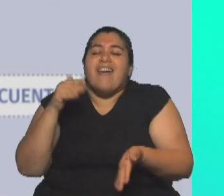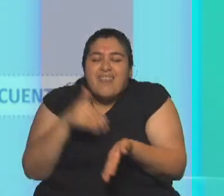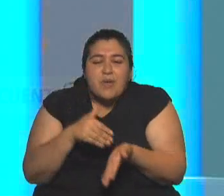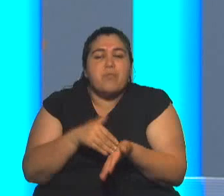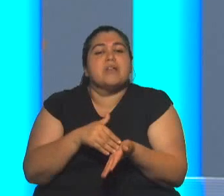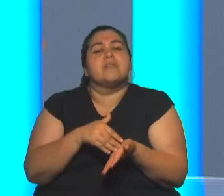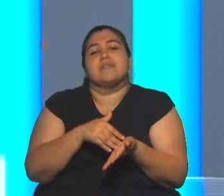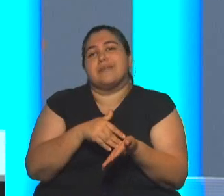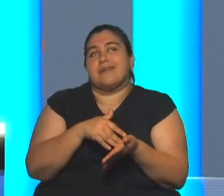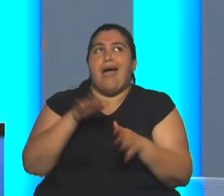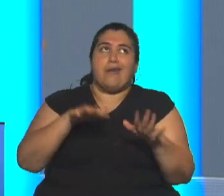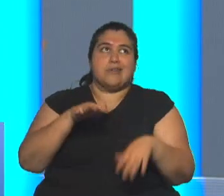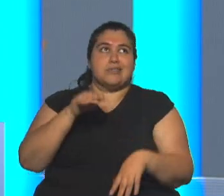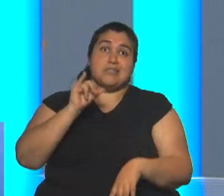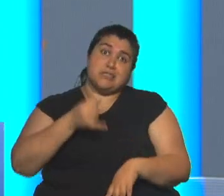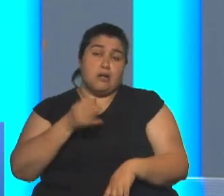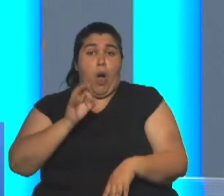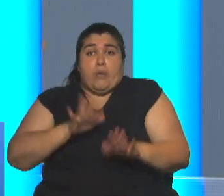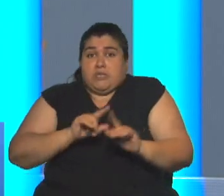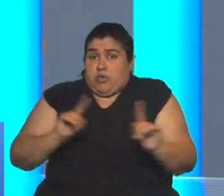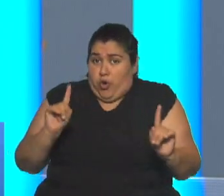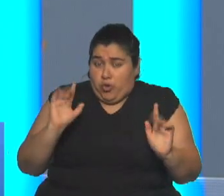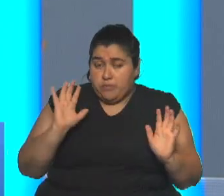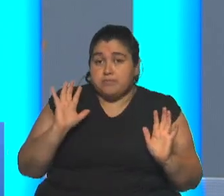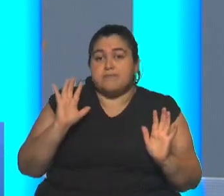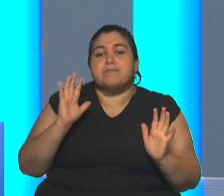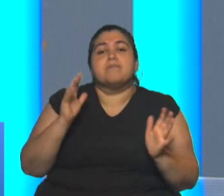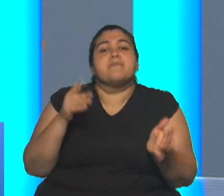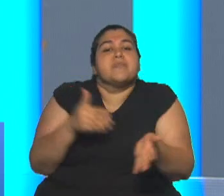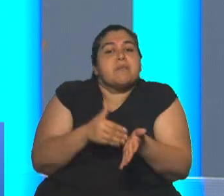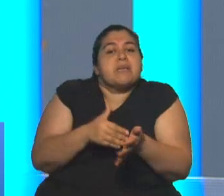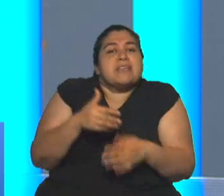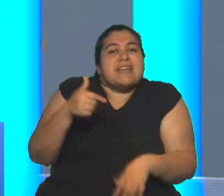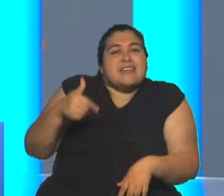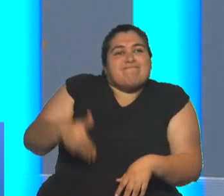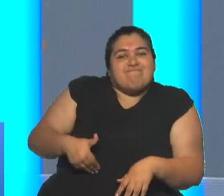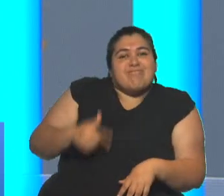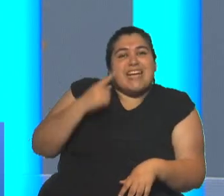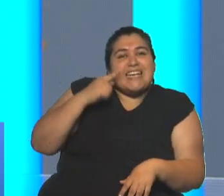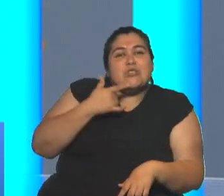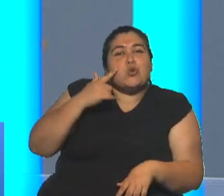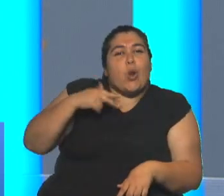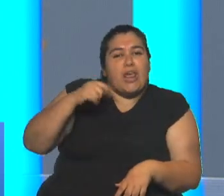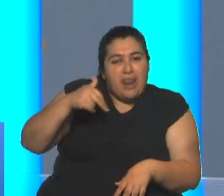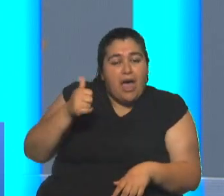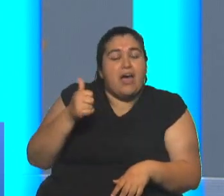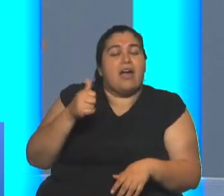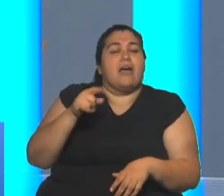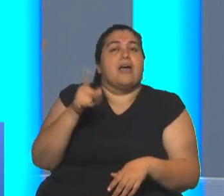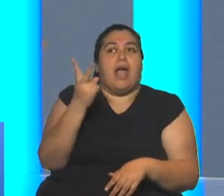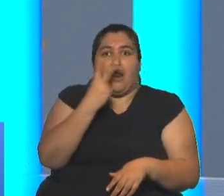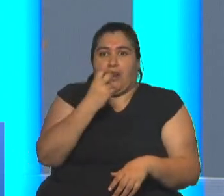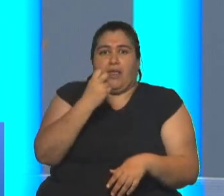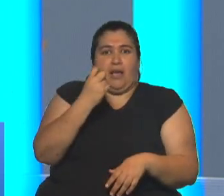piensa, es paradójico, pero es porque justamente al no ser efectiva la insulina impide el ingreso de esa energía